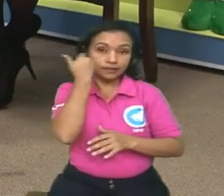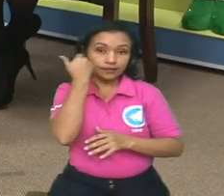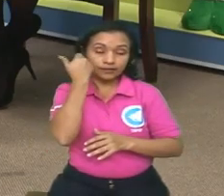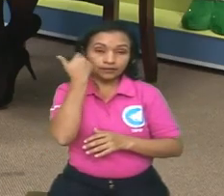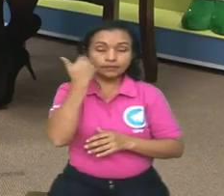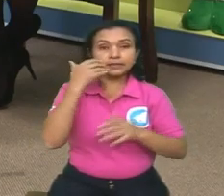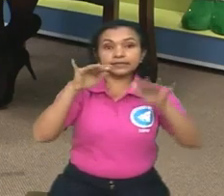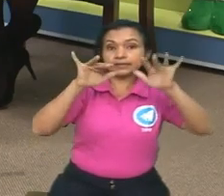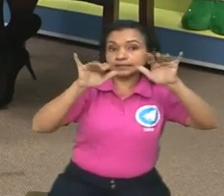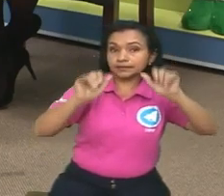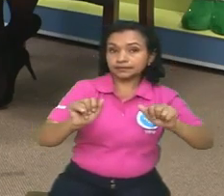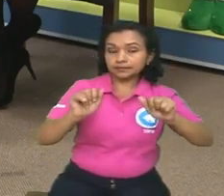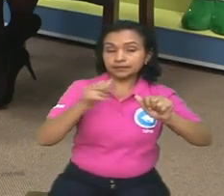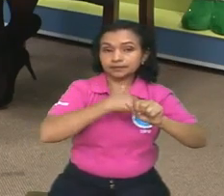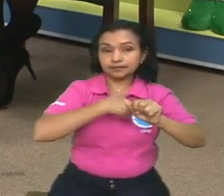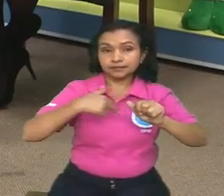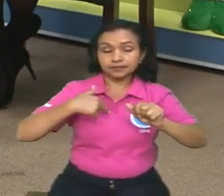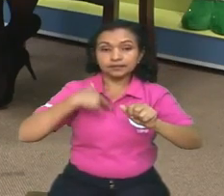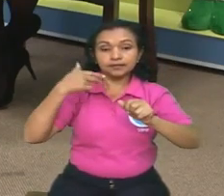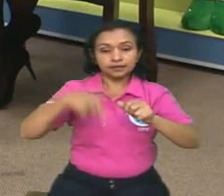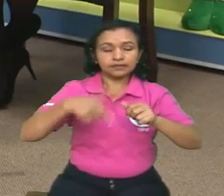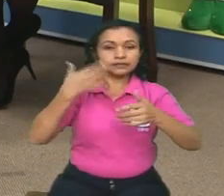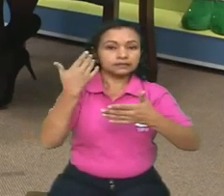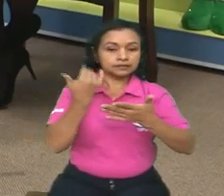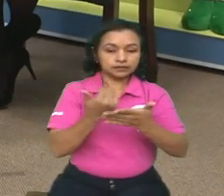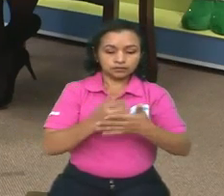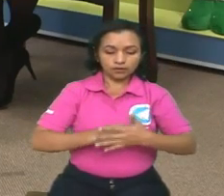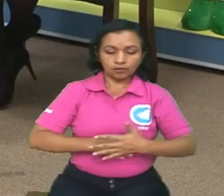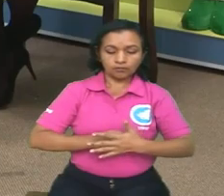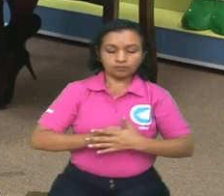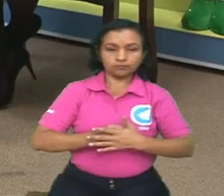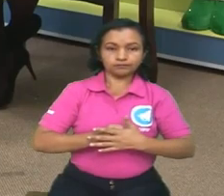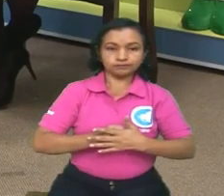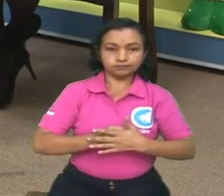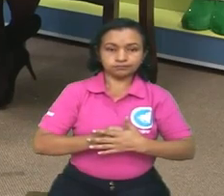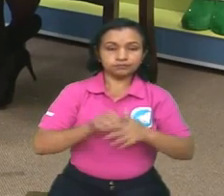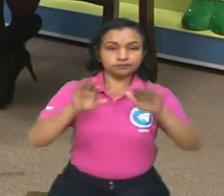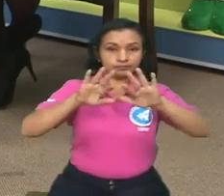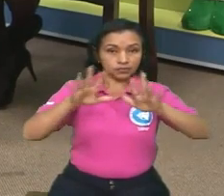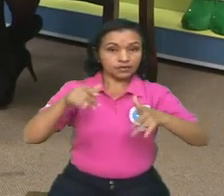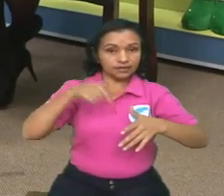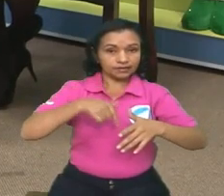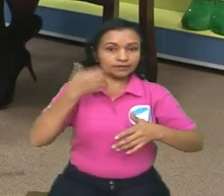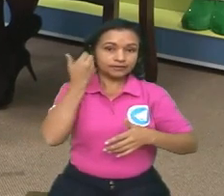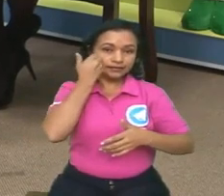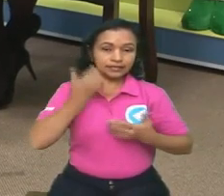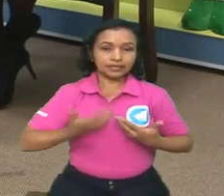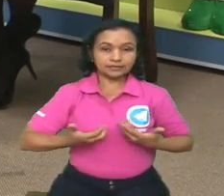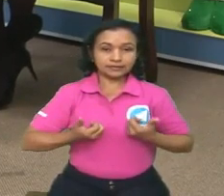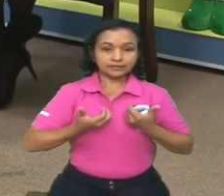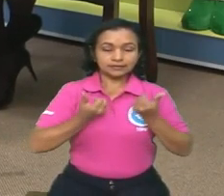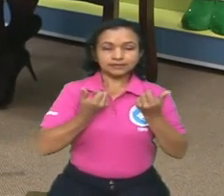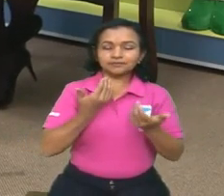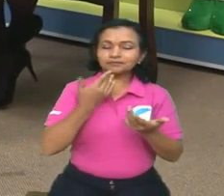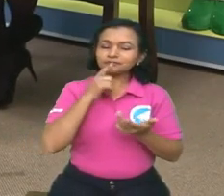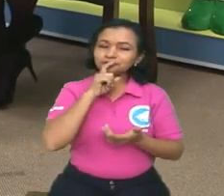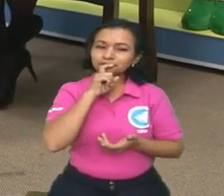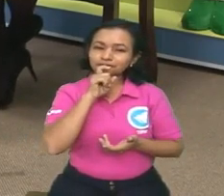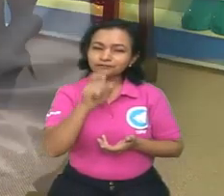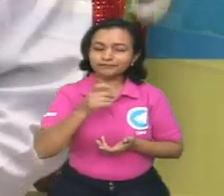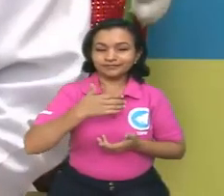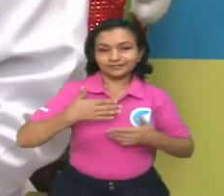dan a través de este órgano, ¿verdad?, de la mujer. Licenciada, okay. Doctora. Ok, bienvenida. Mucho gusto. Es para mí un